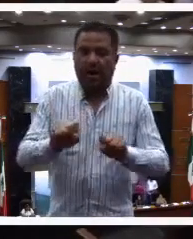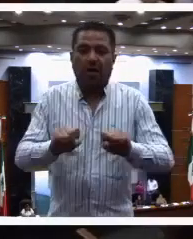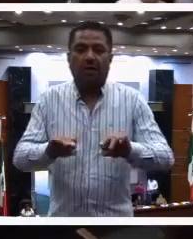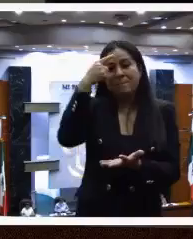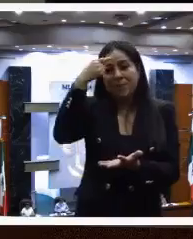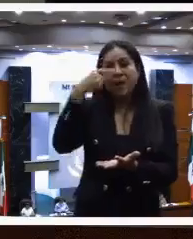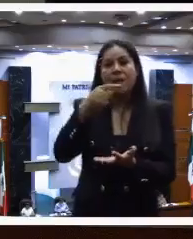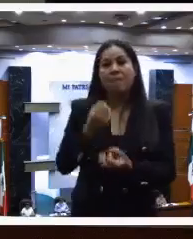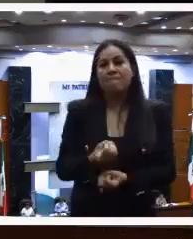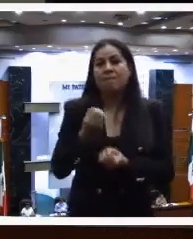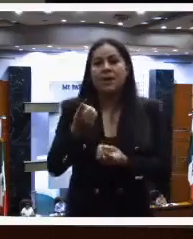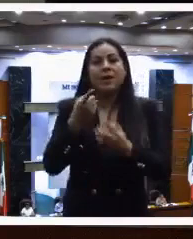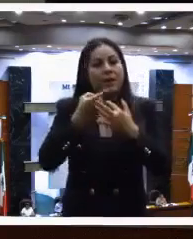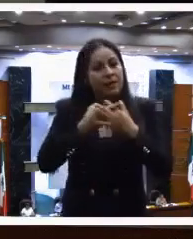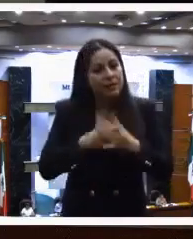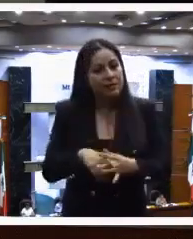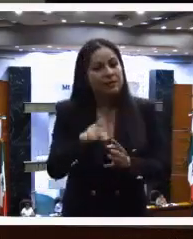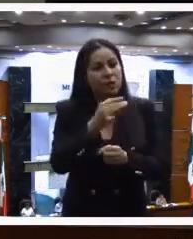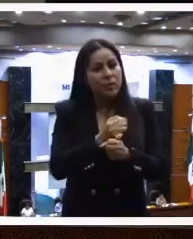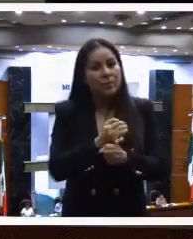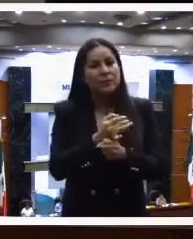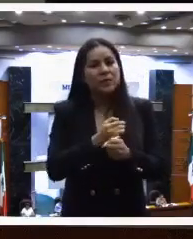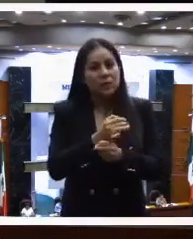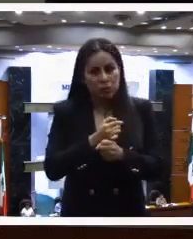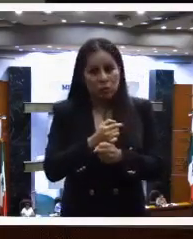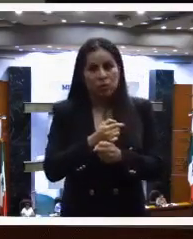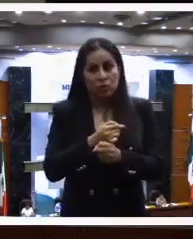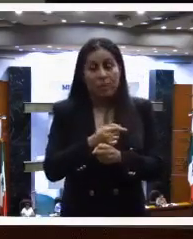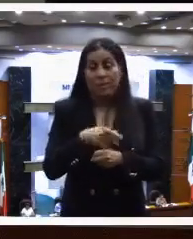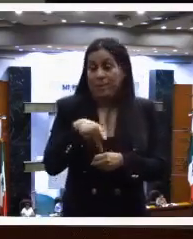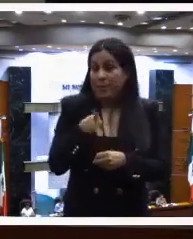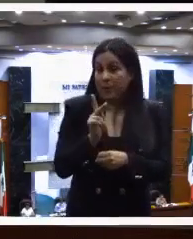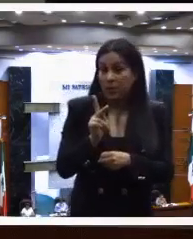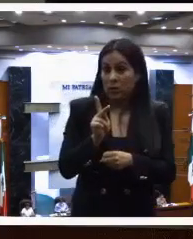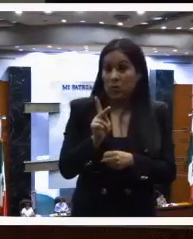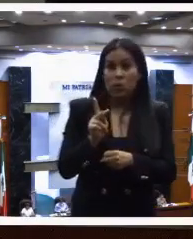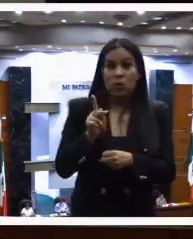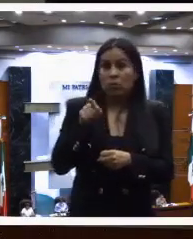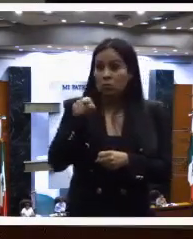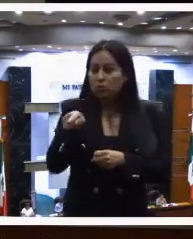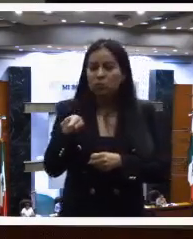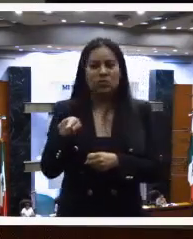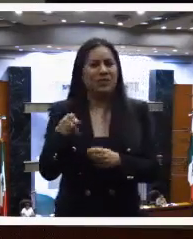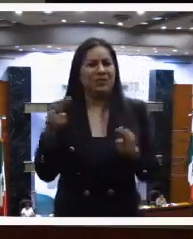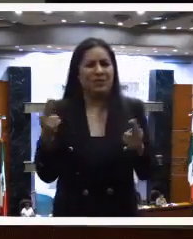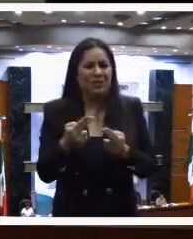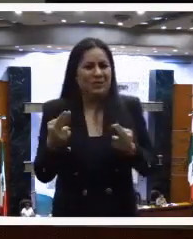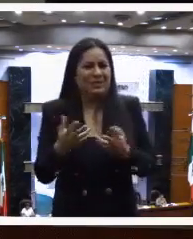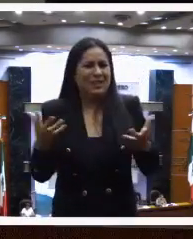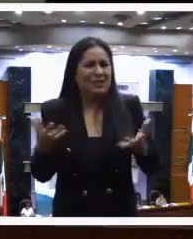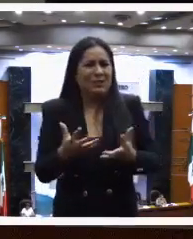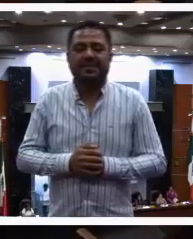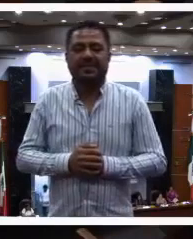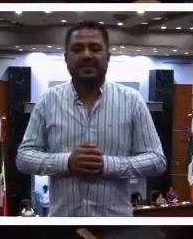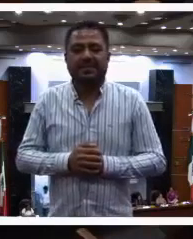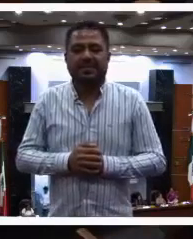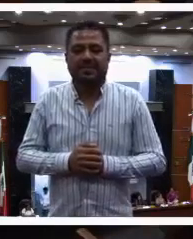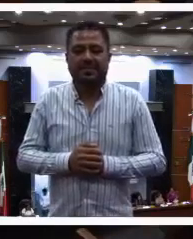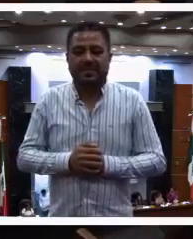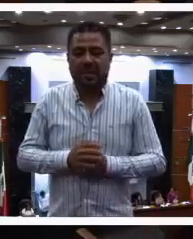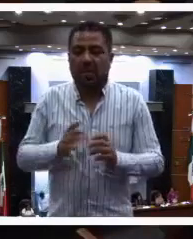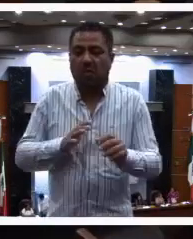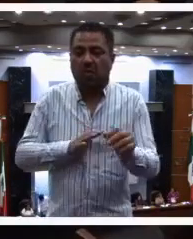la terna de la que surgirá elegir el nuevo titular de esa instancia esto tras el oficio enviado por la gobernadora